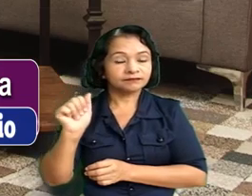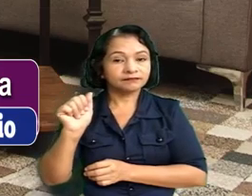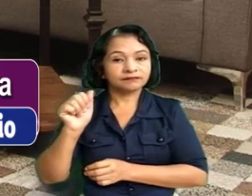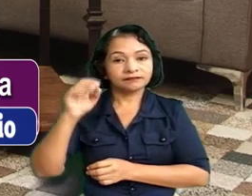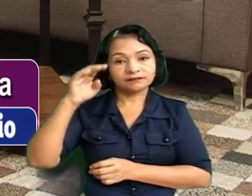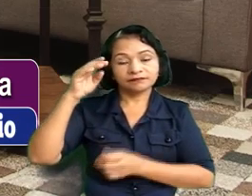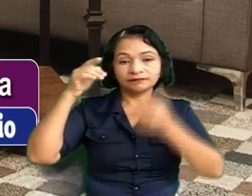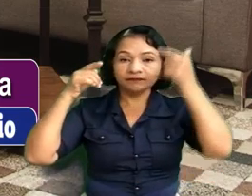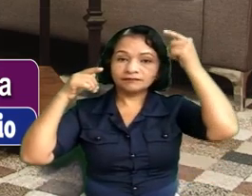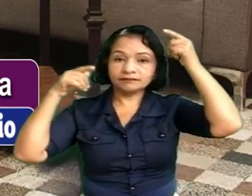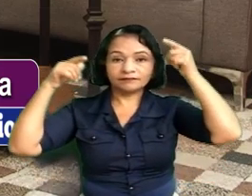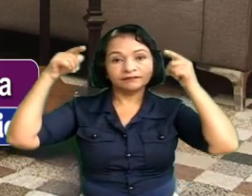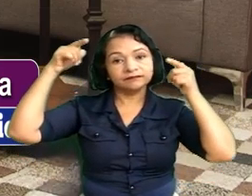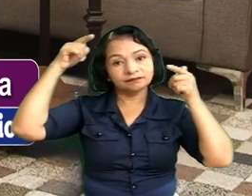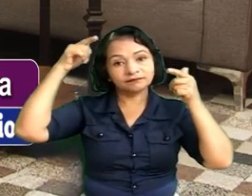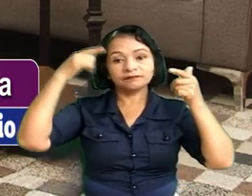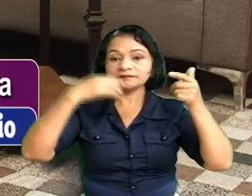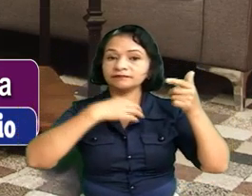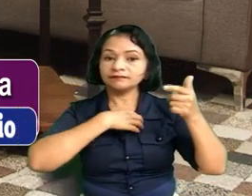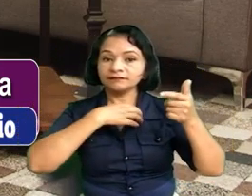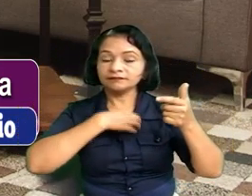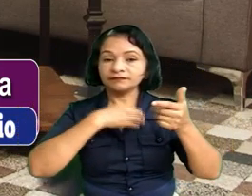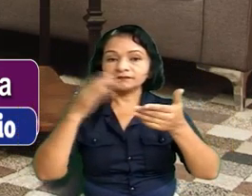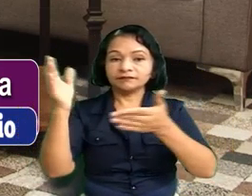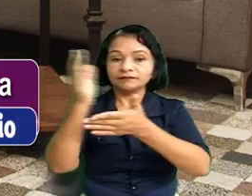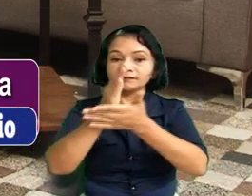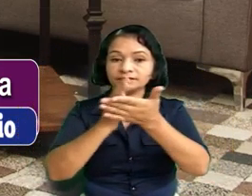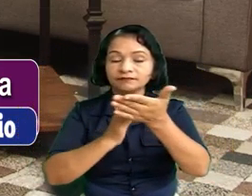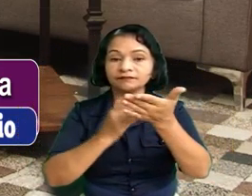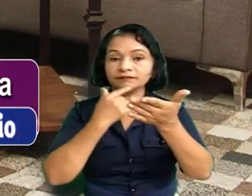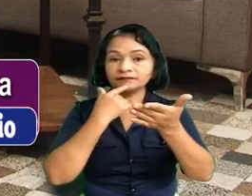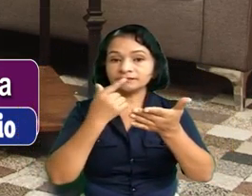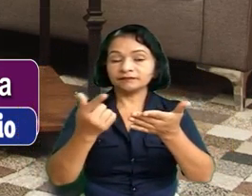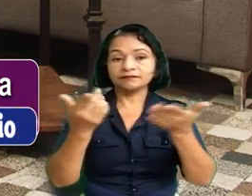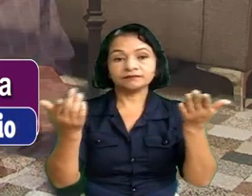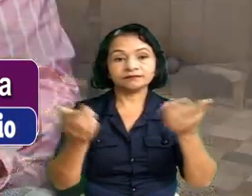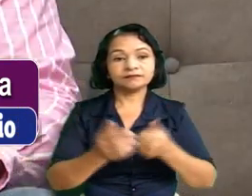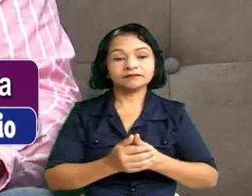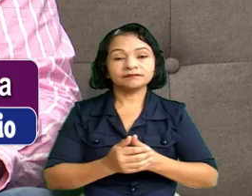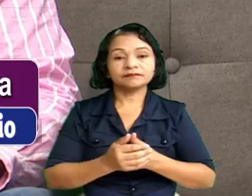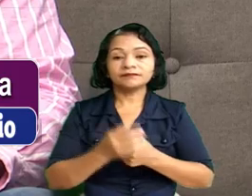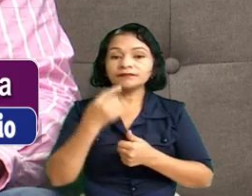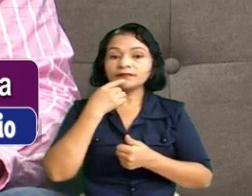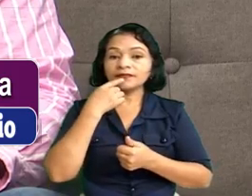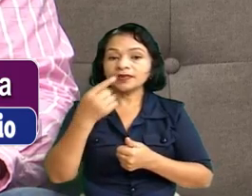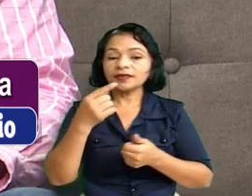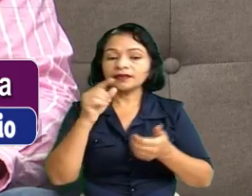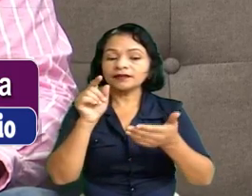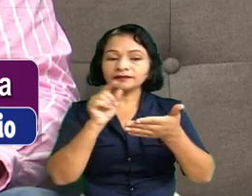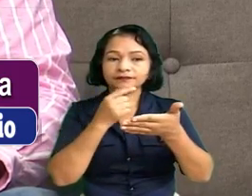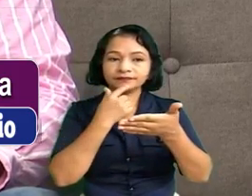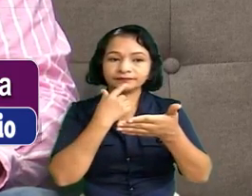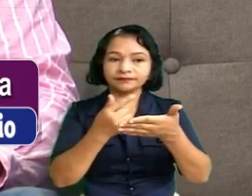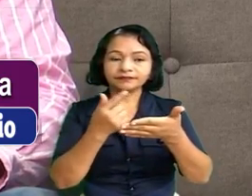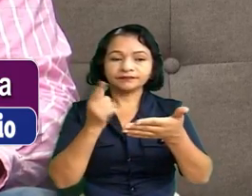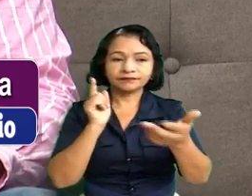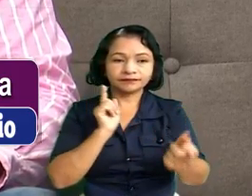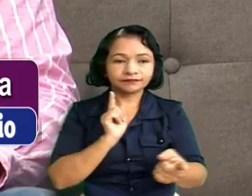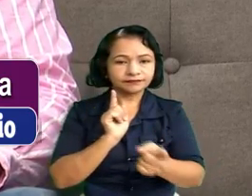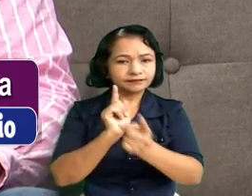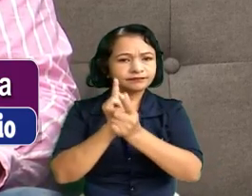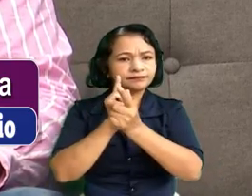y ella misma, porque también algunos escritos, y le cito, rezan de la siguiente manera. Nos